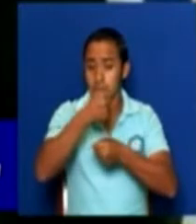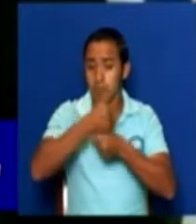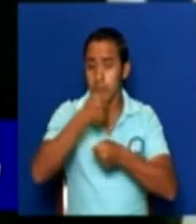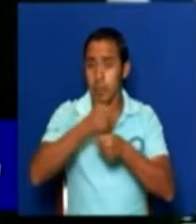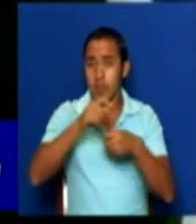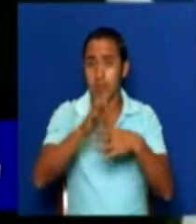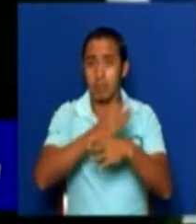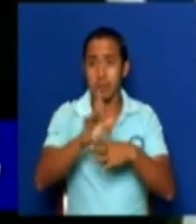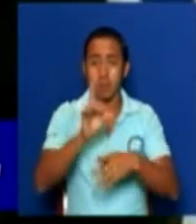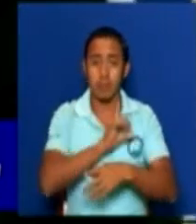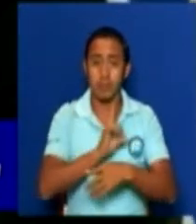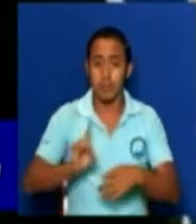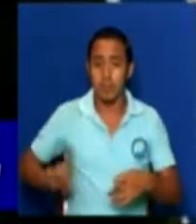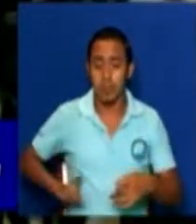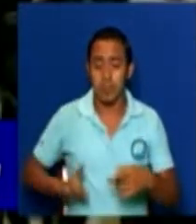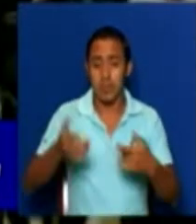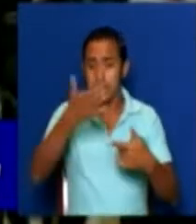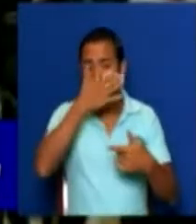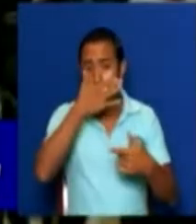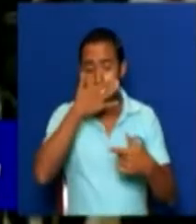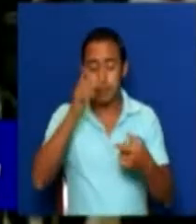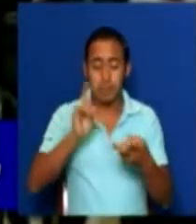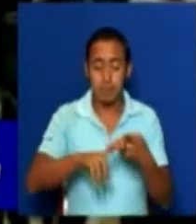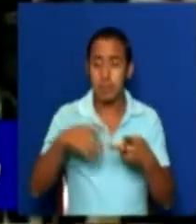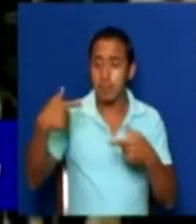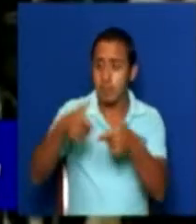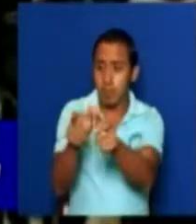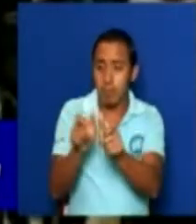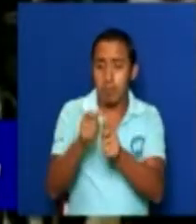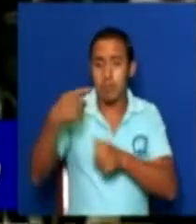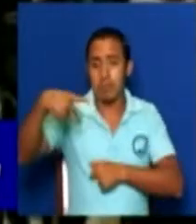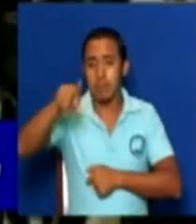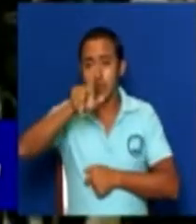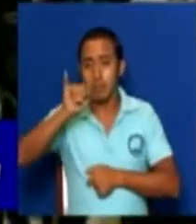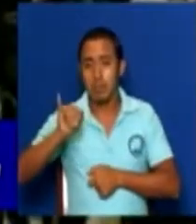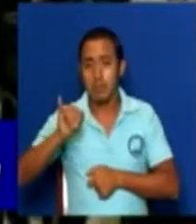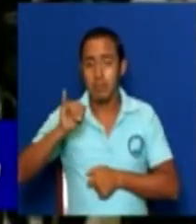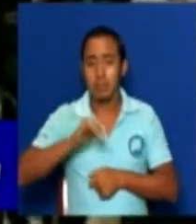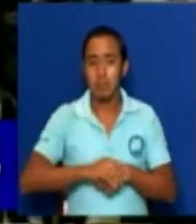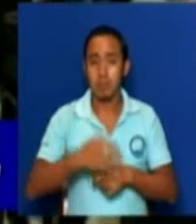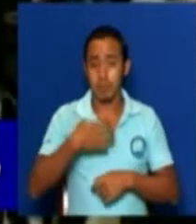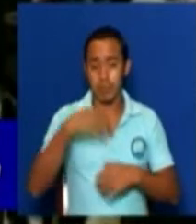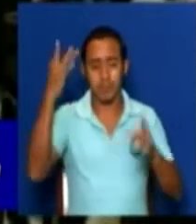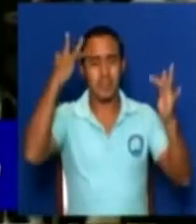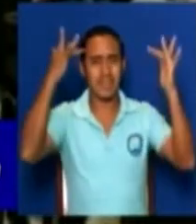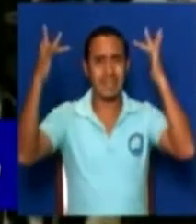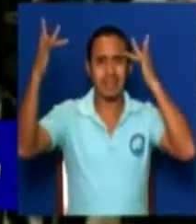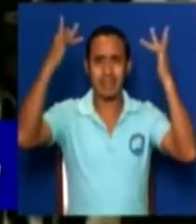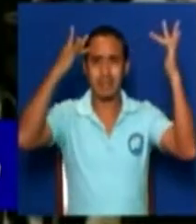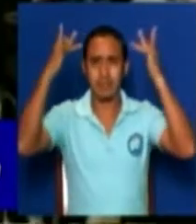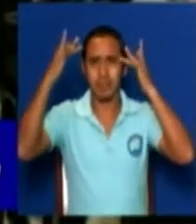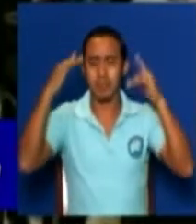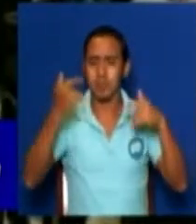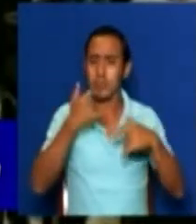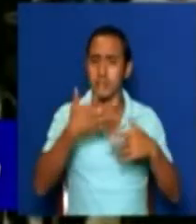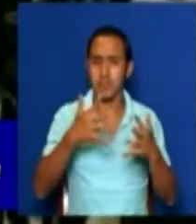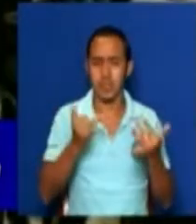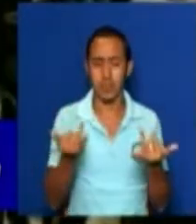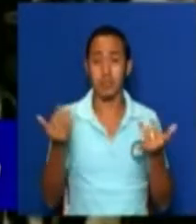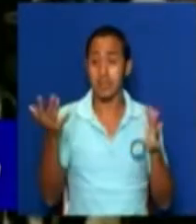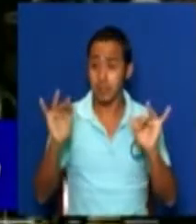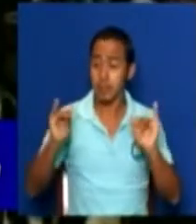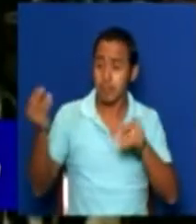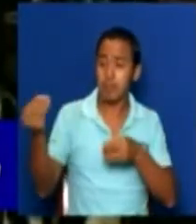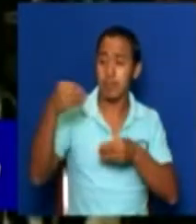los diputados de la bancada del Frente Sandinista como la bancada de PLI, estamos preocupados porque llegue una inversión